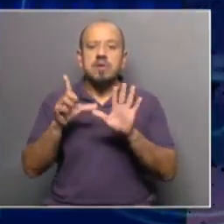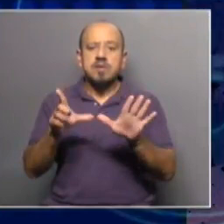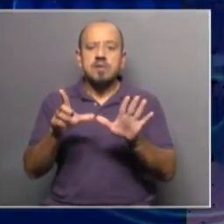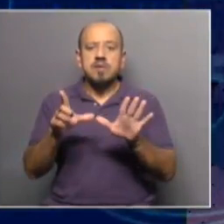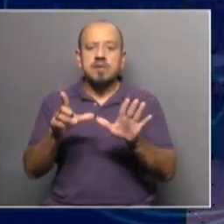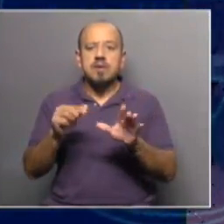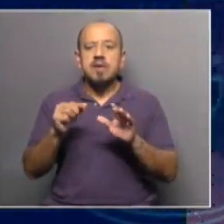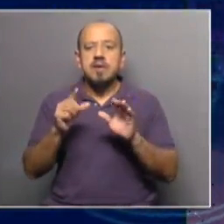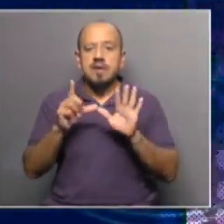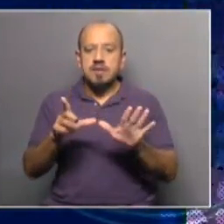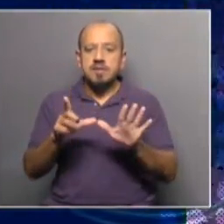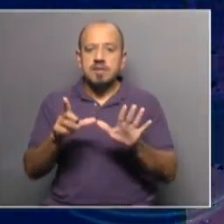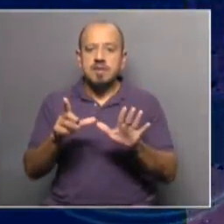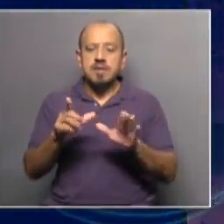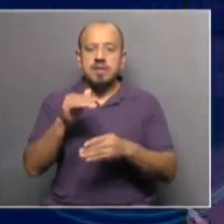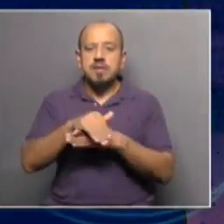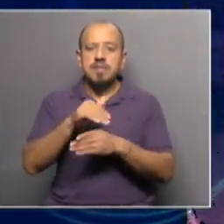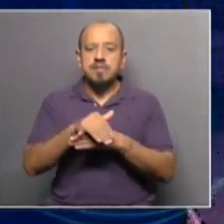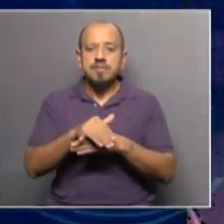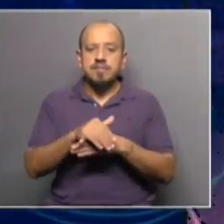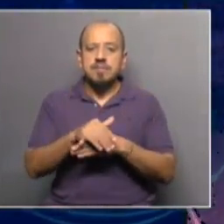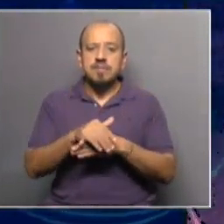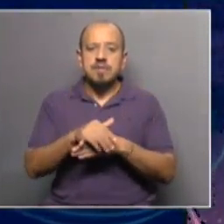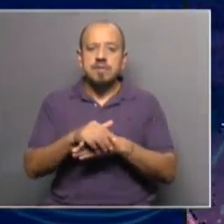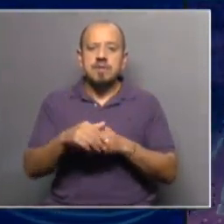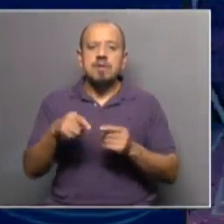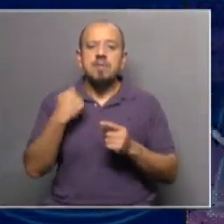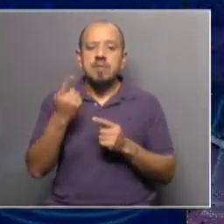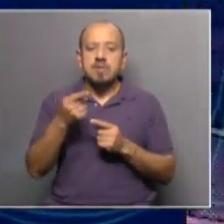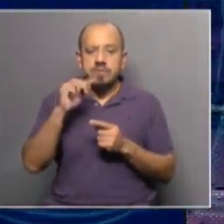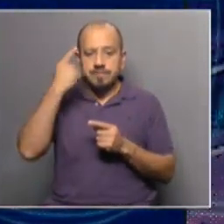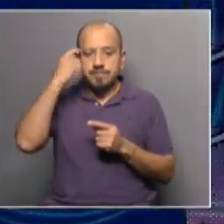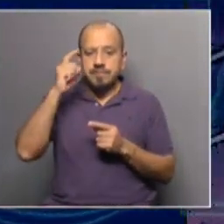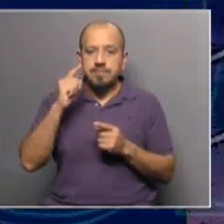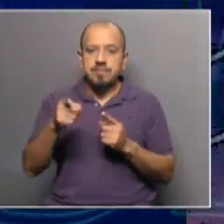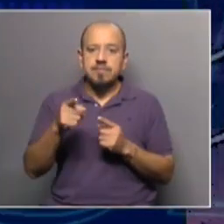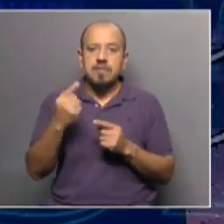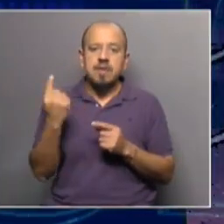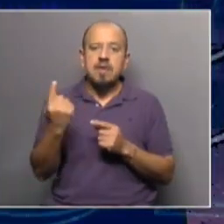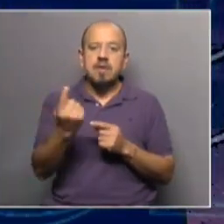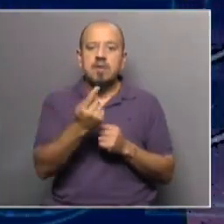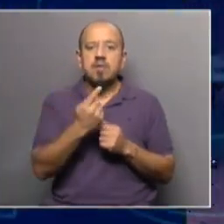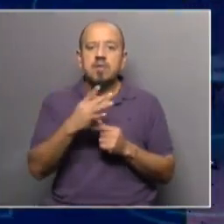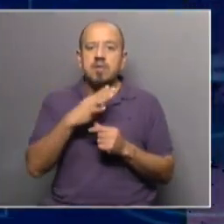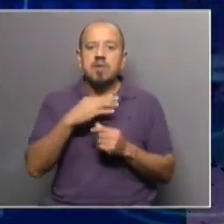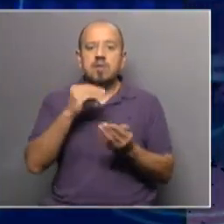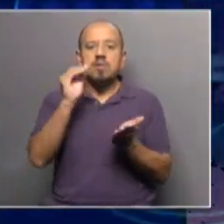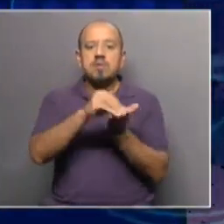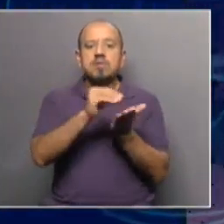7 a las 7. Perfecto. Y después la idea sería que cada uno de los participantes, por suerte ya hay unos cuantos